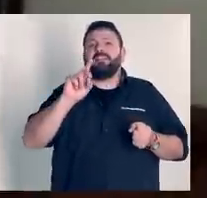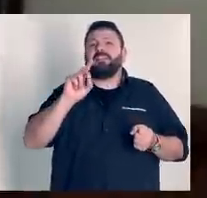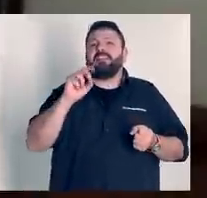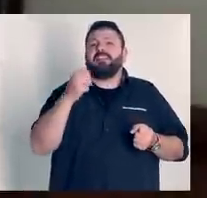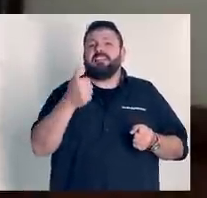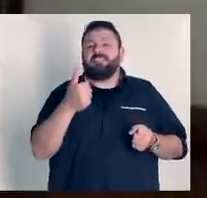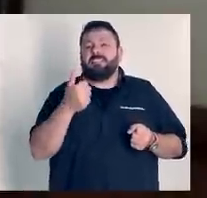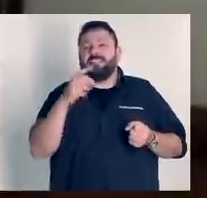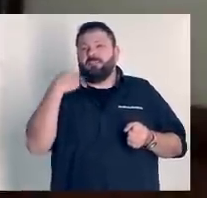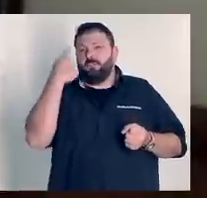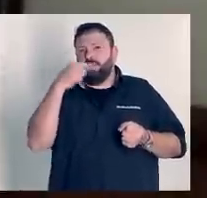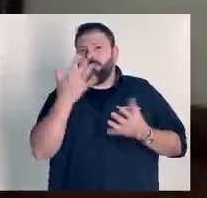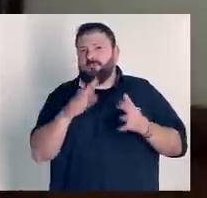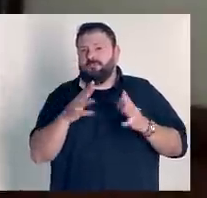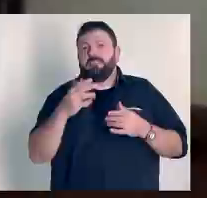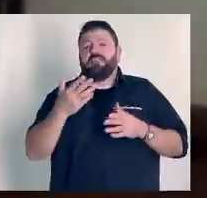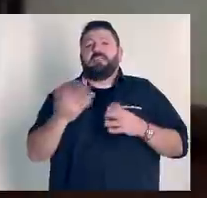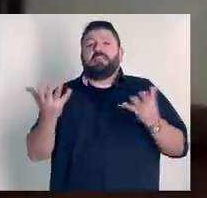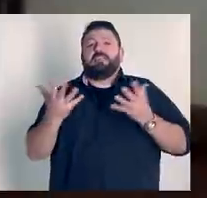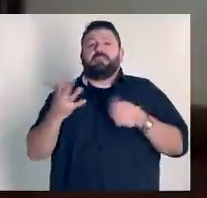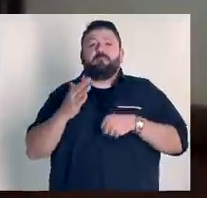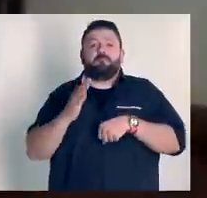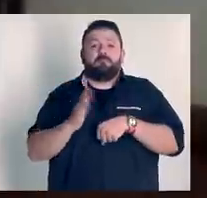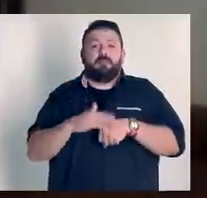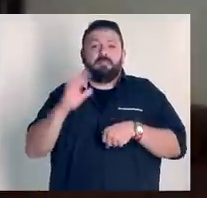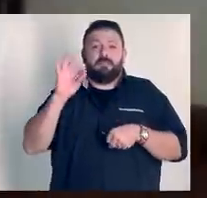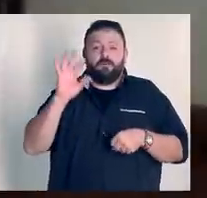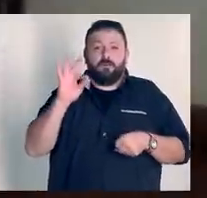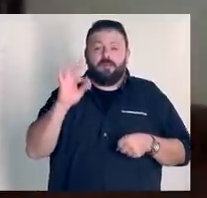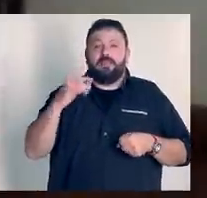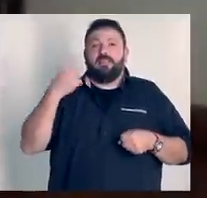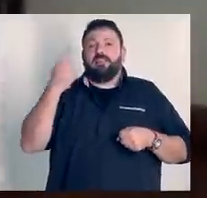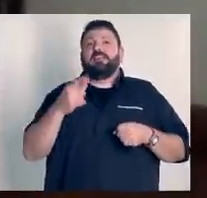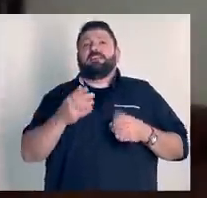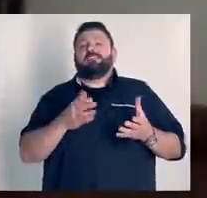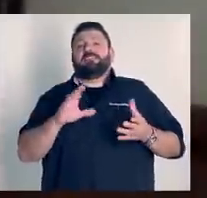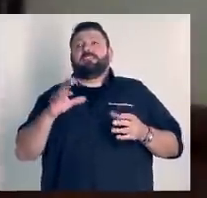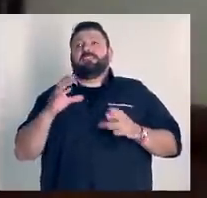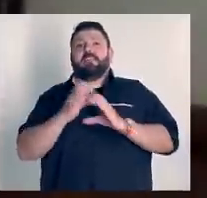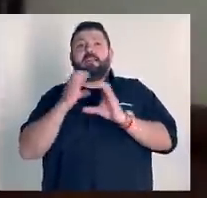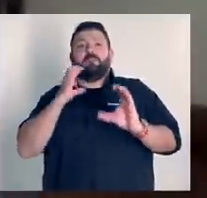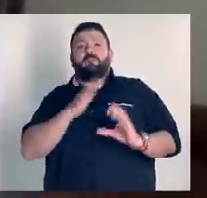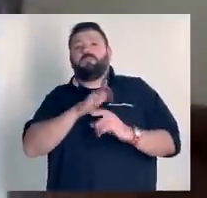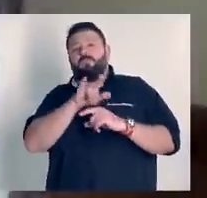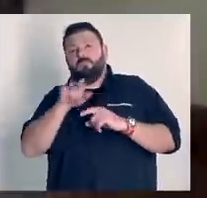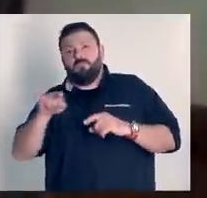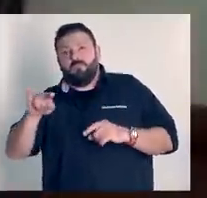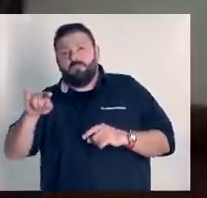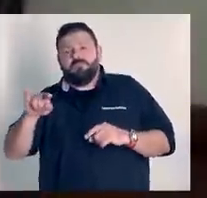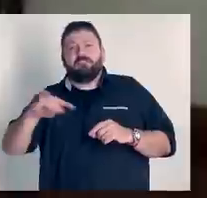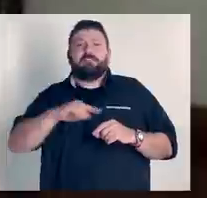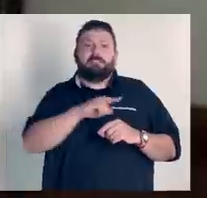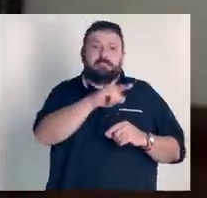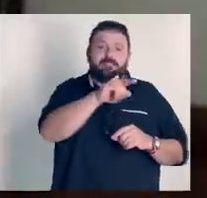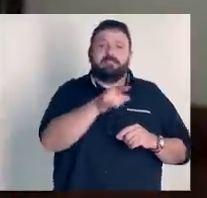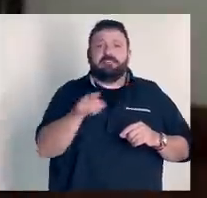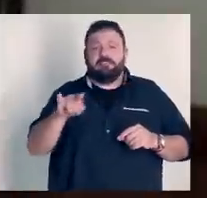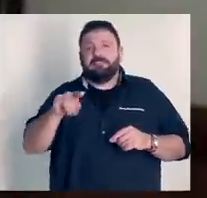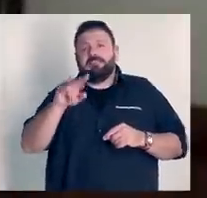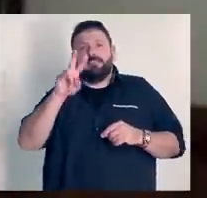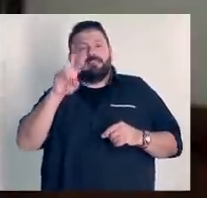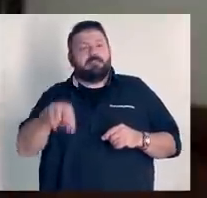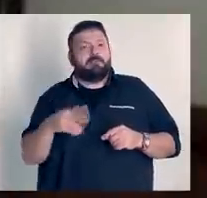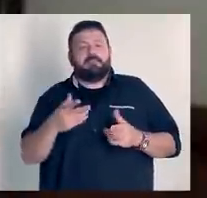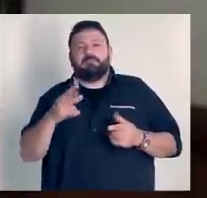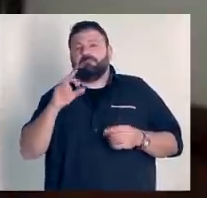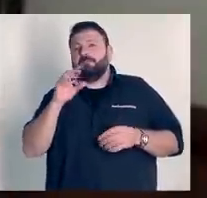más de 40, y es que sube la gallina, baja la gallina, sube la gallina, ahora hay calor, ahora hay frío, y bueno, pues todo era con el